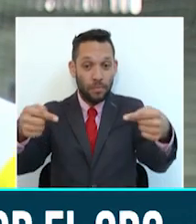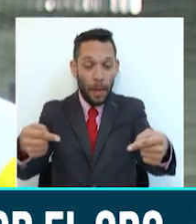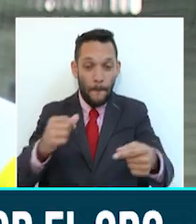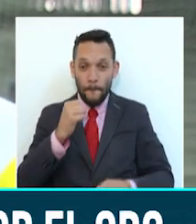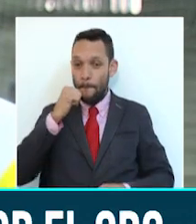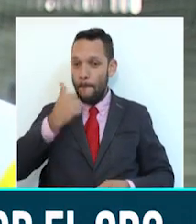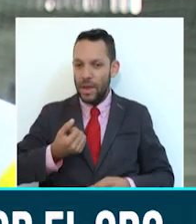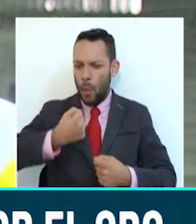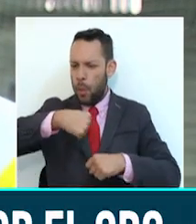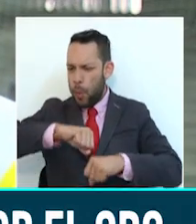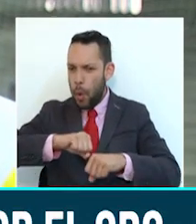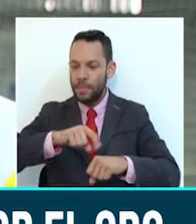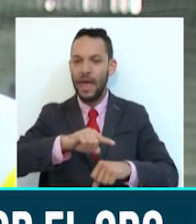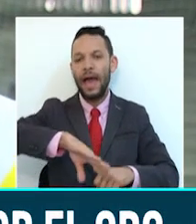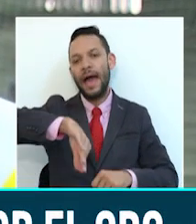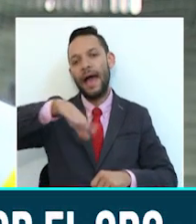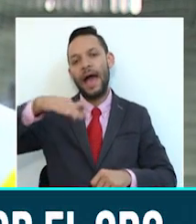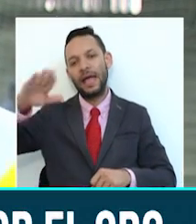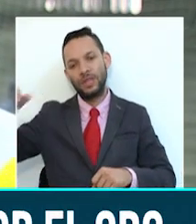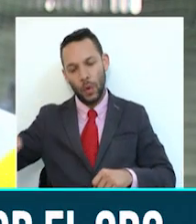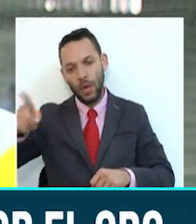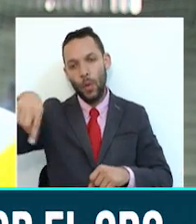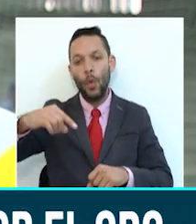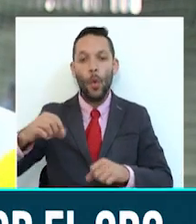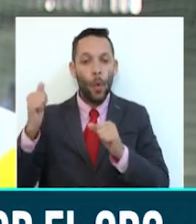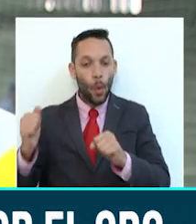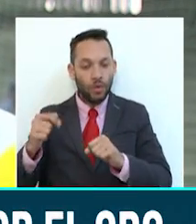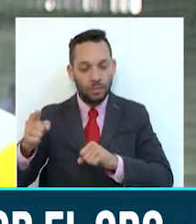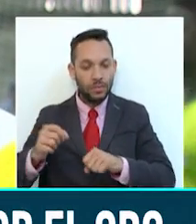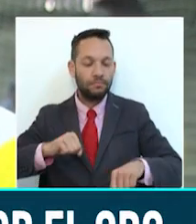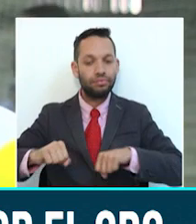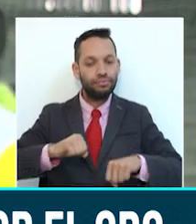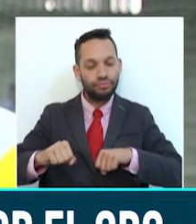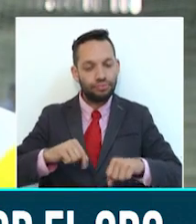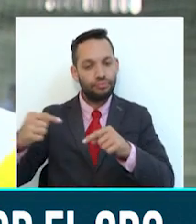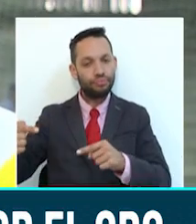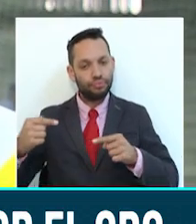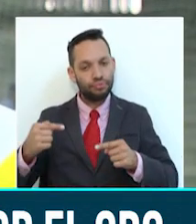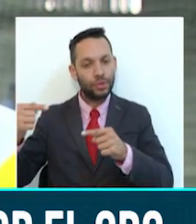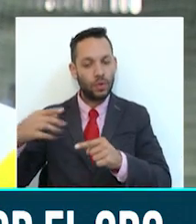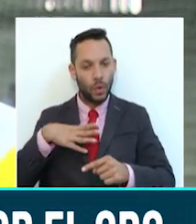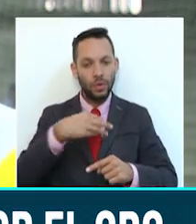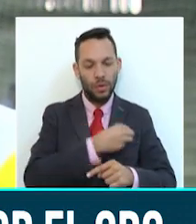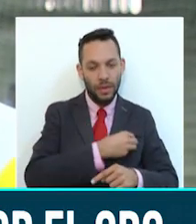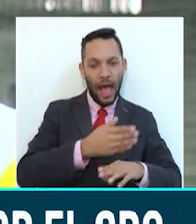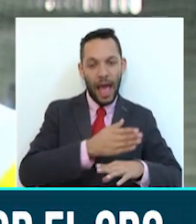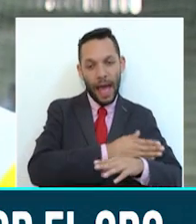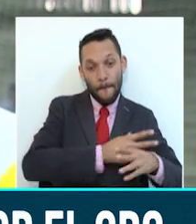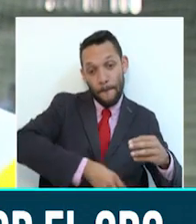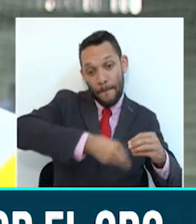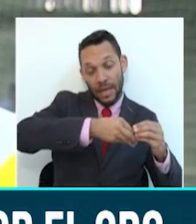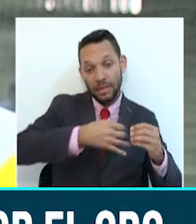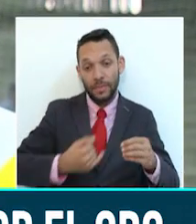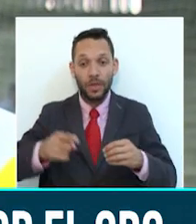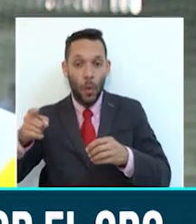ir con toda contra Antioquia, que queremos jugar ese partido, y eso será un buen partido, a pesar de que llegamos con un partido más. Ellos